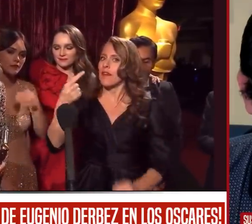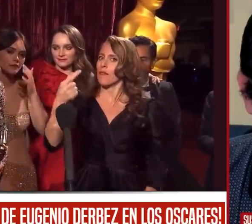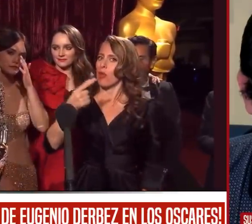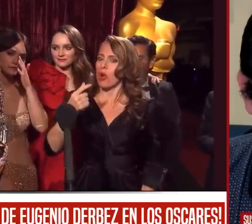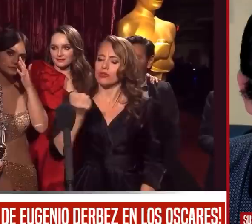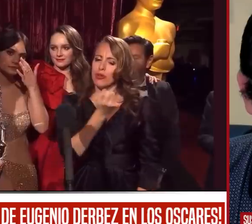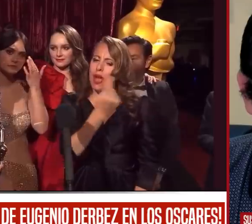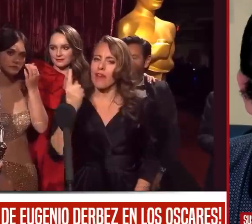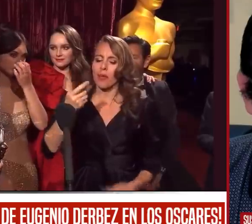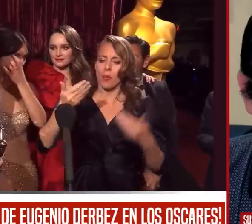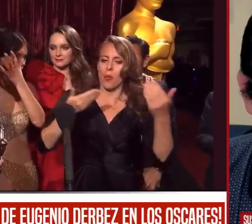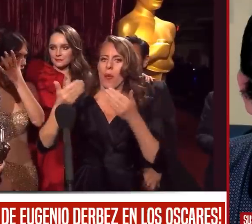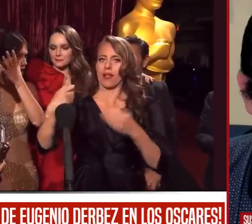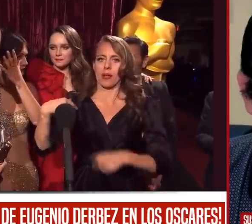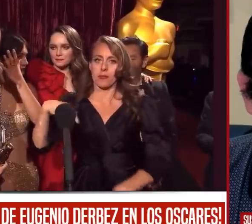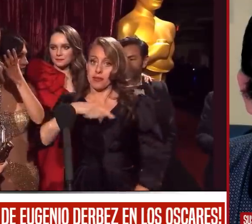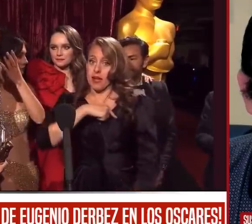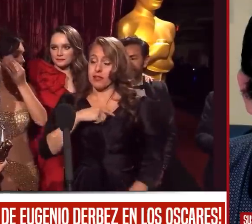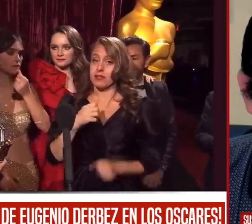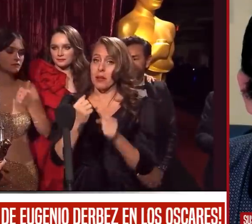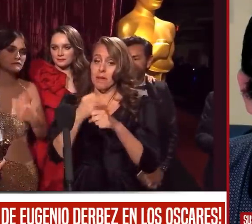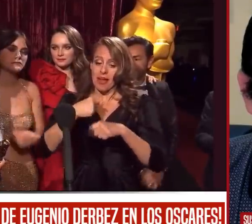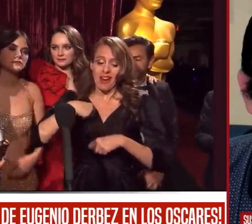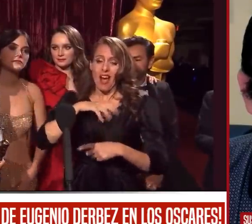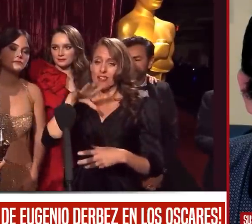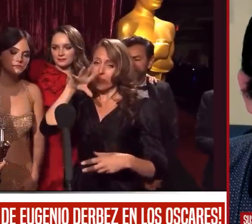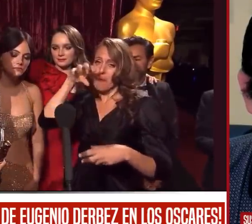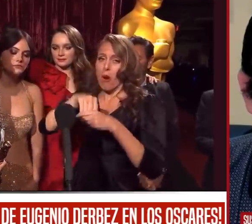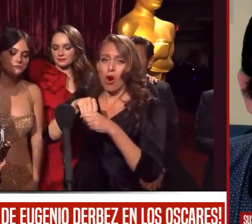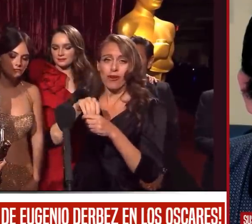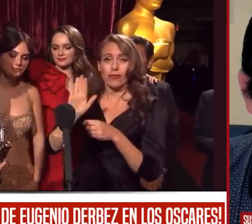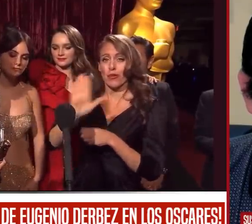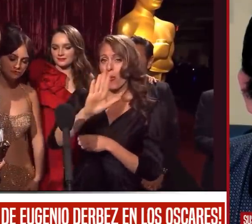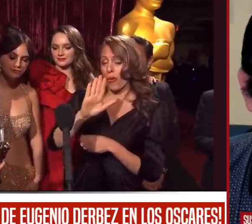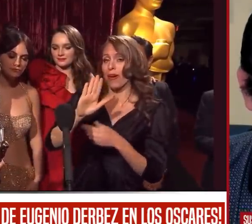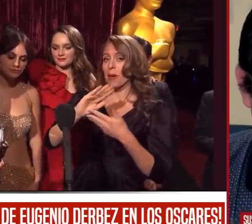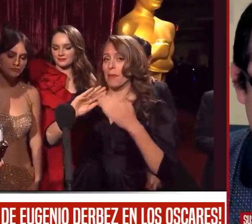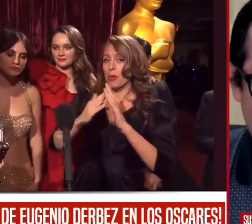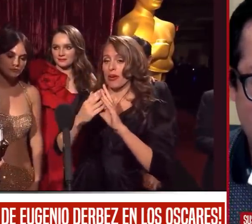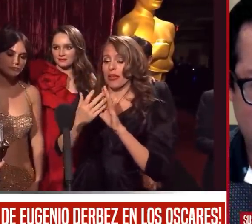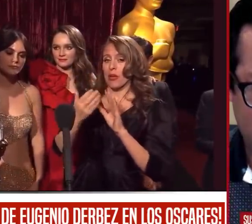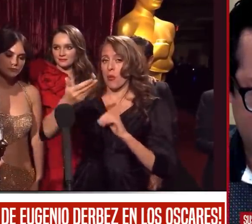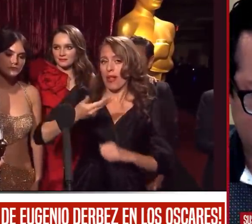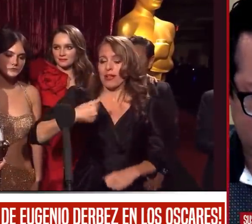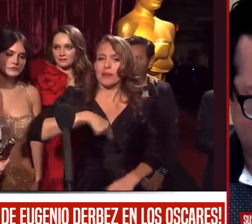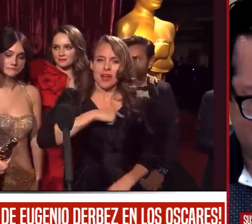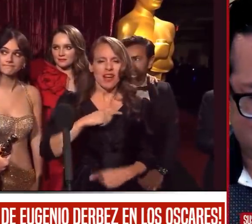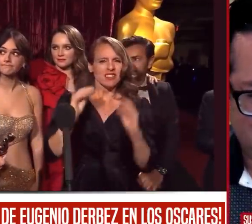me ha enseñado